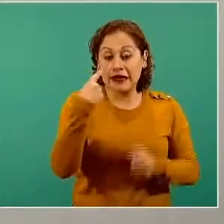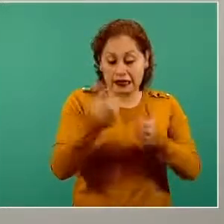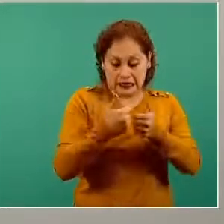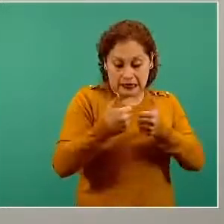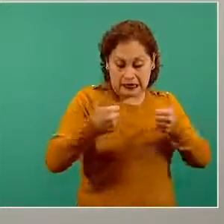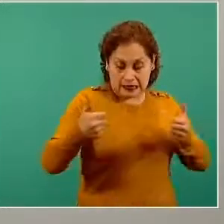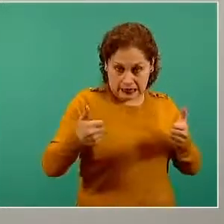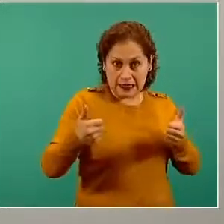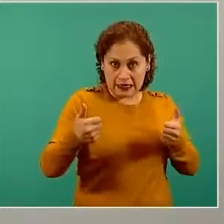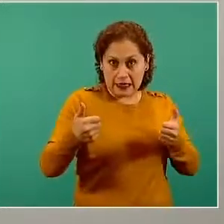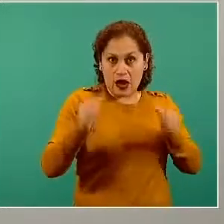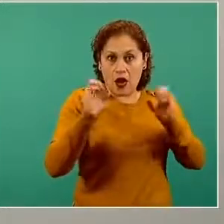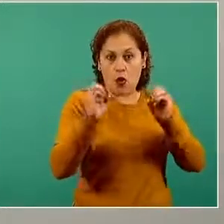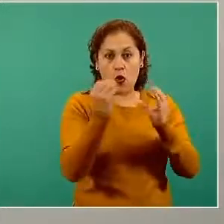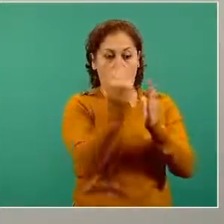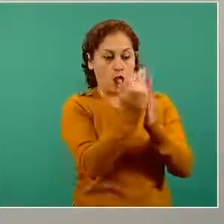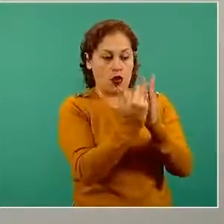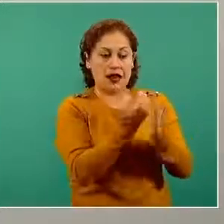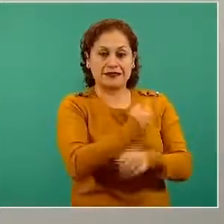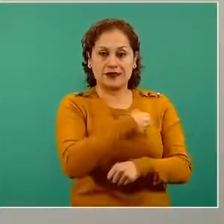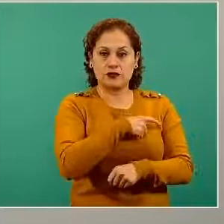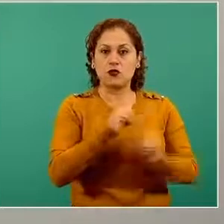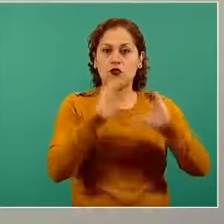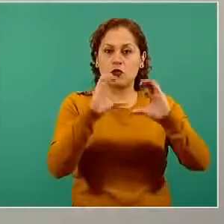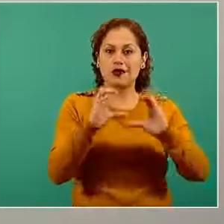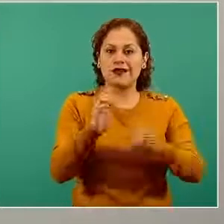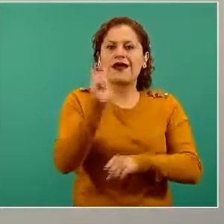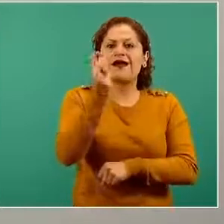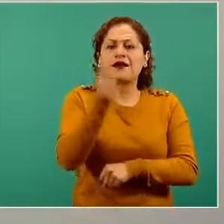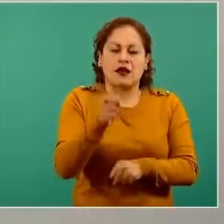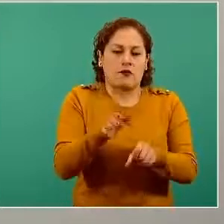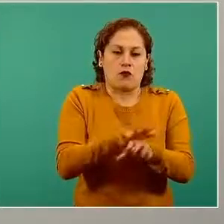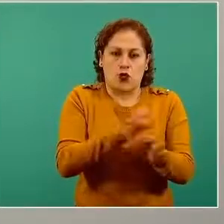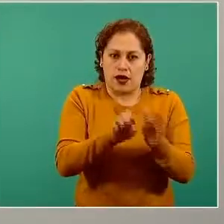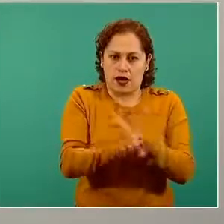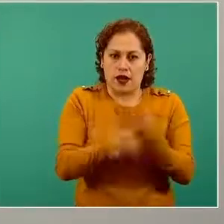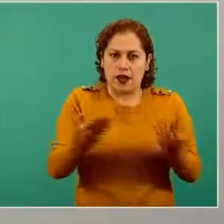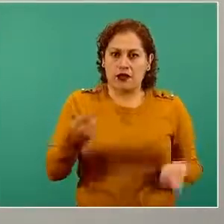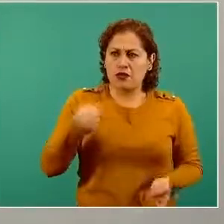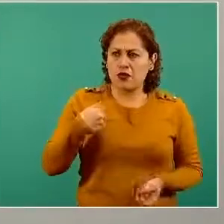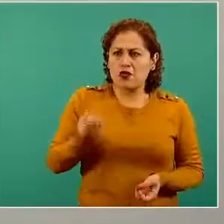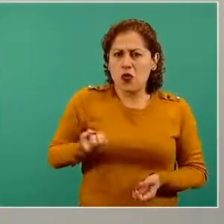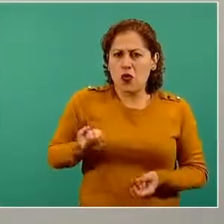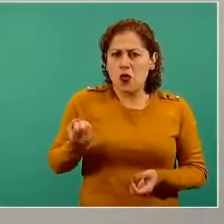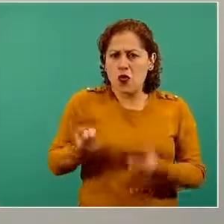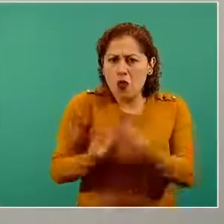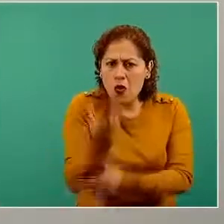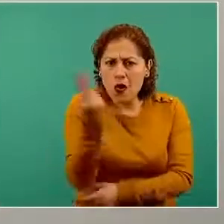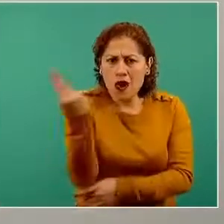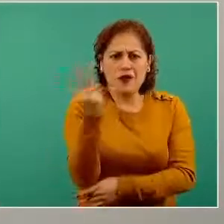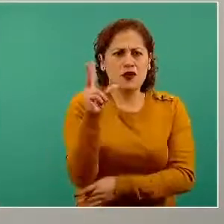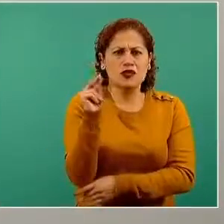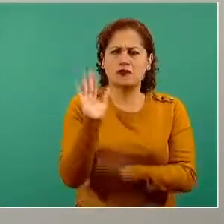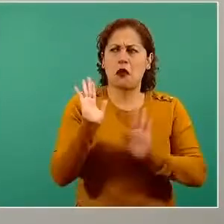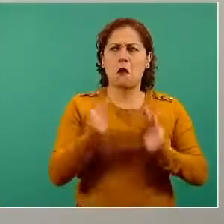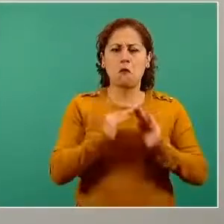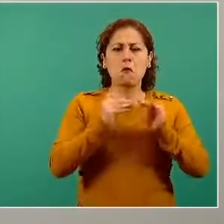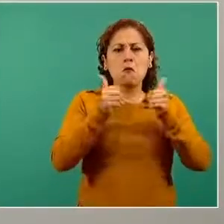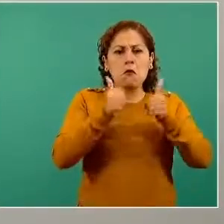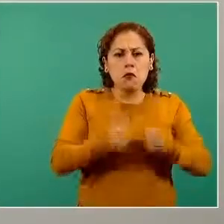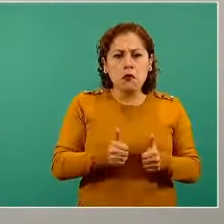actividades esenciales. Es decir, si voy a salir de mi domicilio y por lo tanto me voy a exponer a un